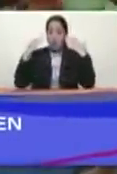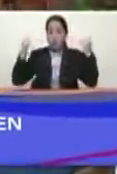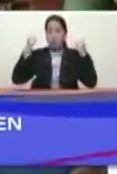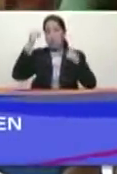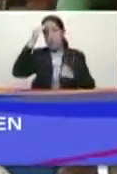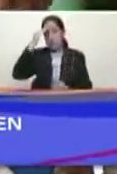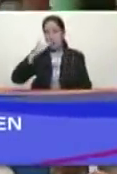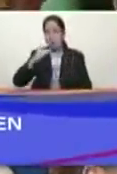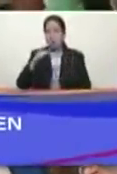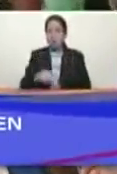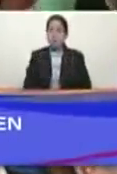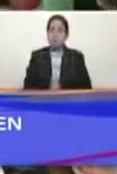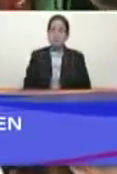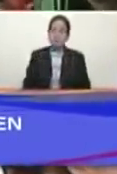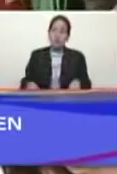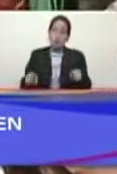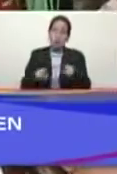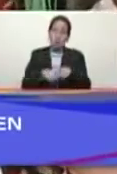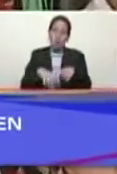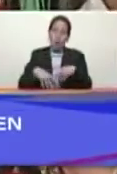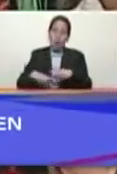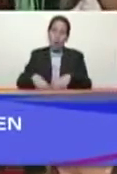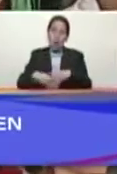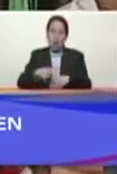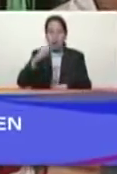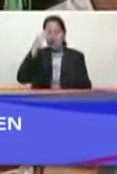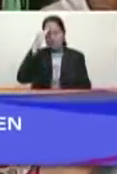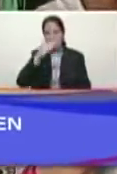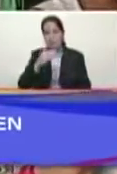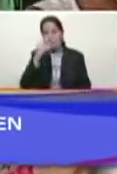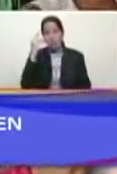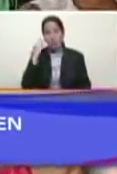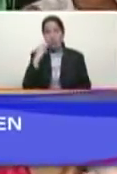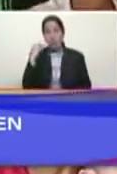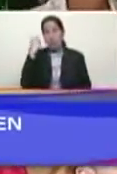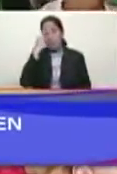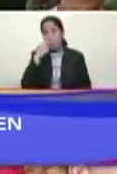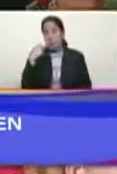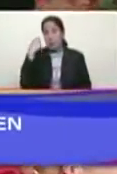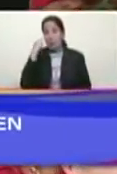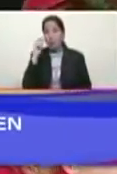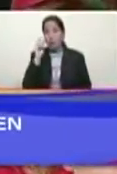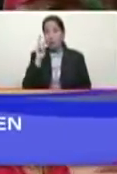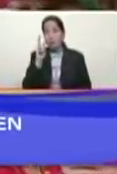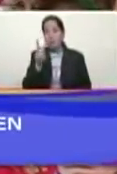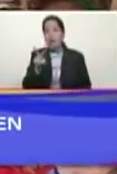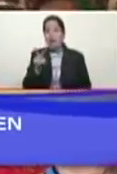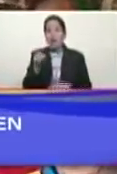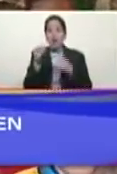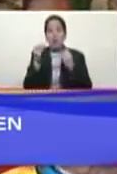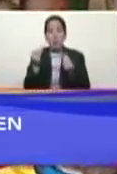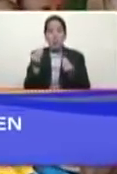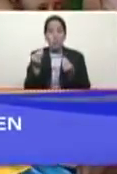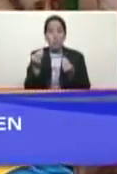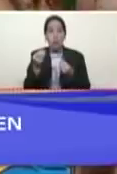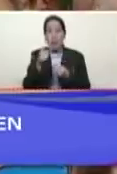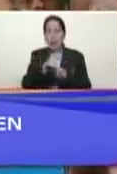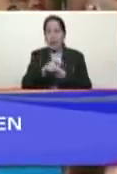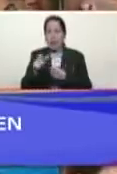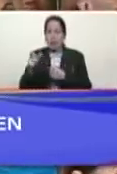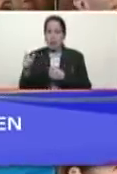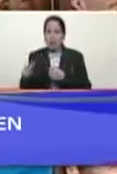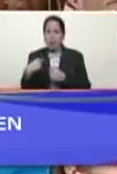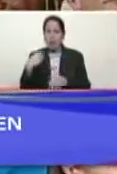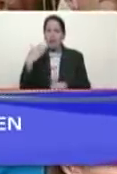Es el ejército de Bolívar. En ese rostro, en esa mirada, está el rostro y la mirada de quienes fueron hasta